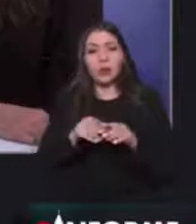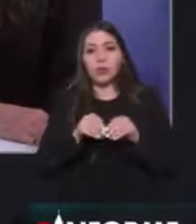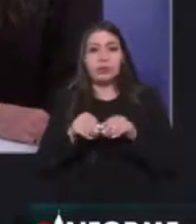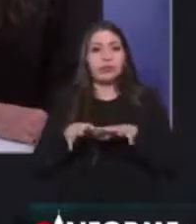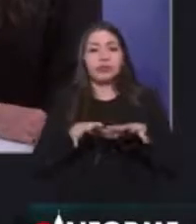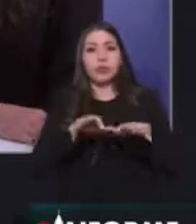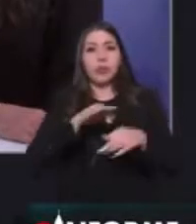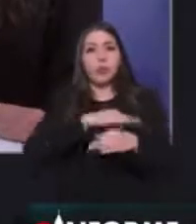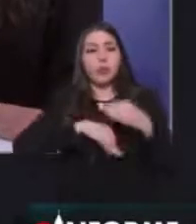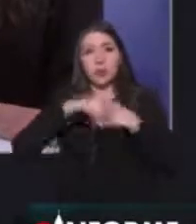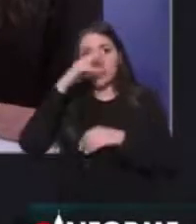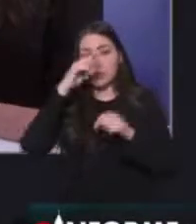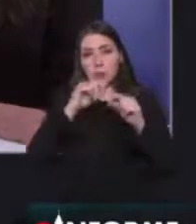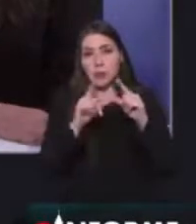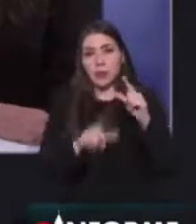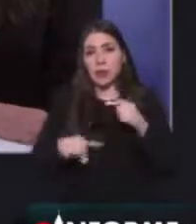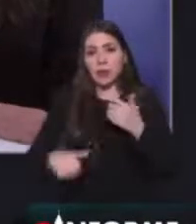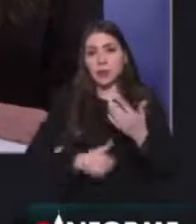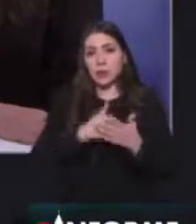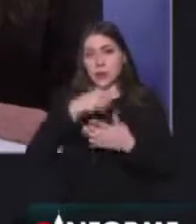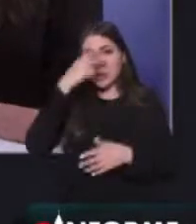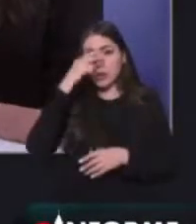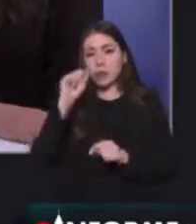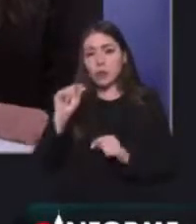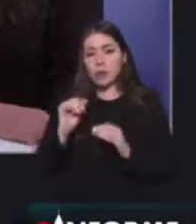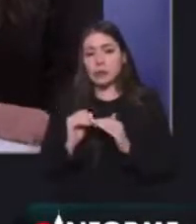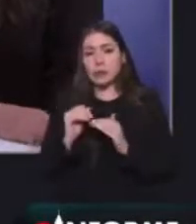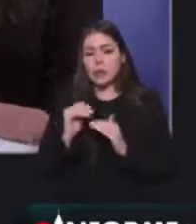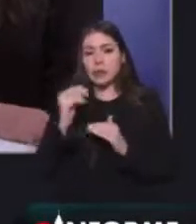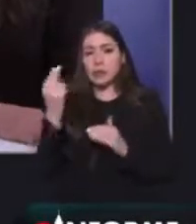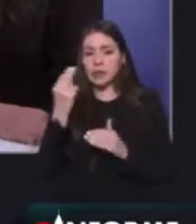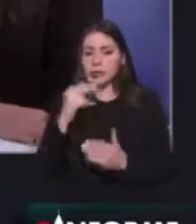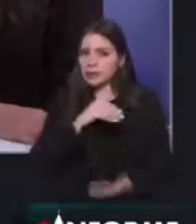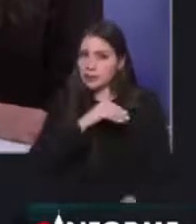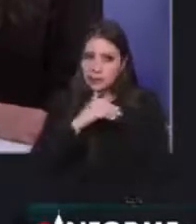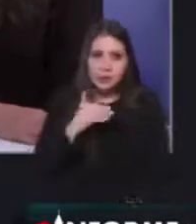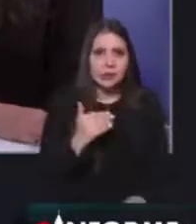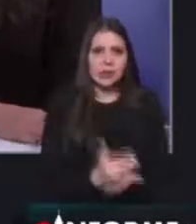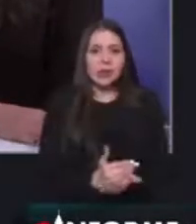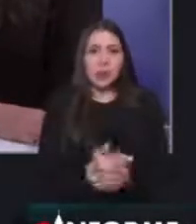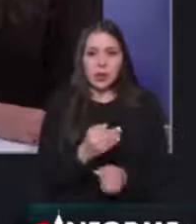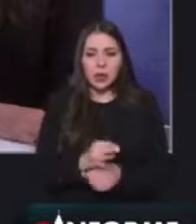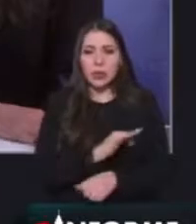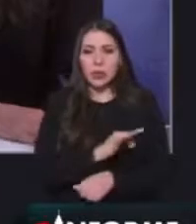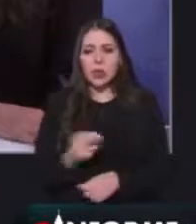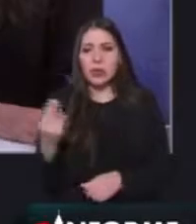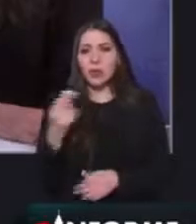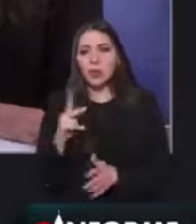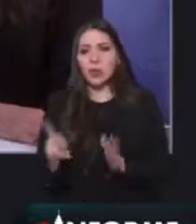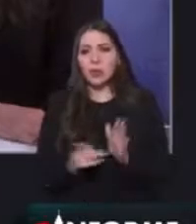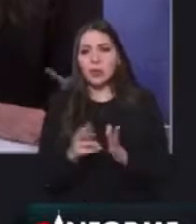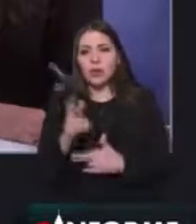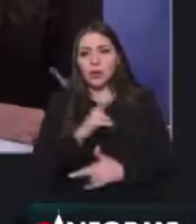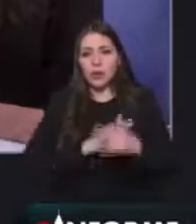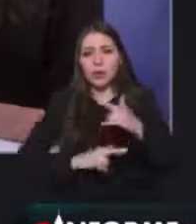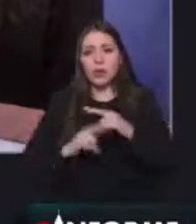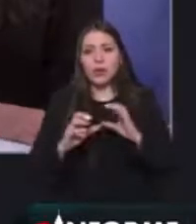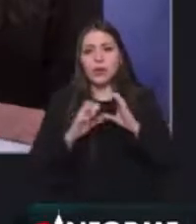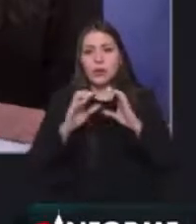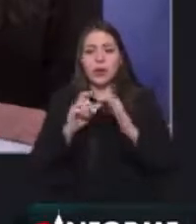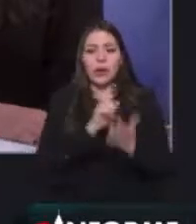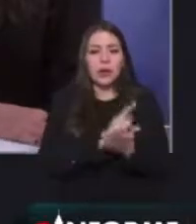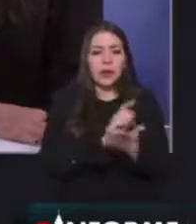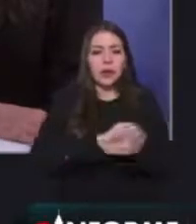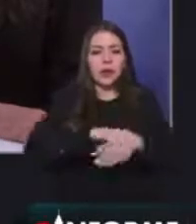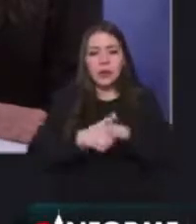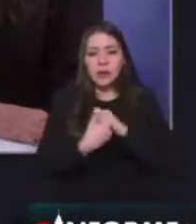estamos con un ligero incremento, muy a tiempo de frenarlo. Entonces hay que regresar a las medidas generales, ¿no? Higiene de manos, sana